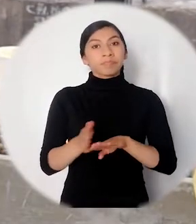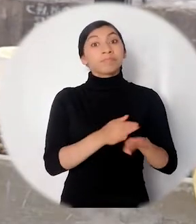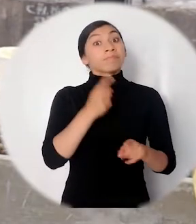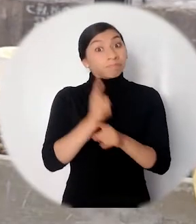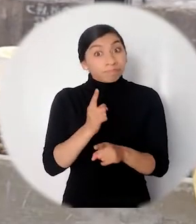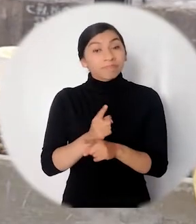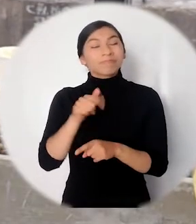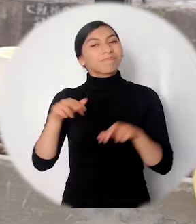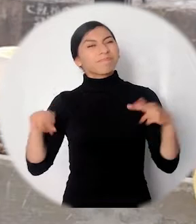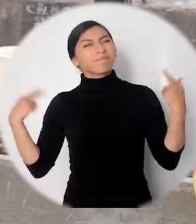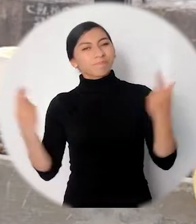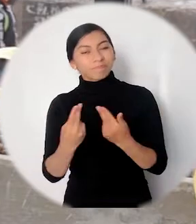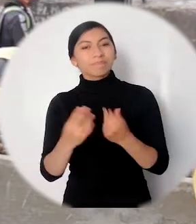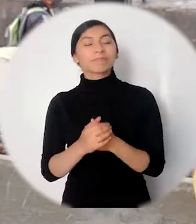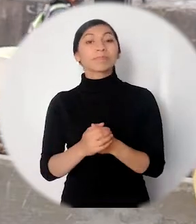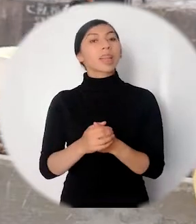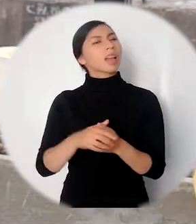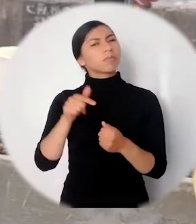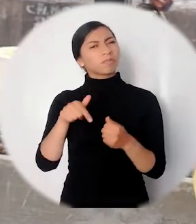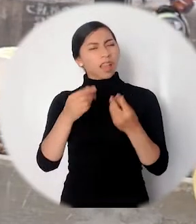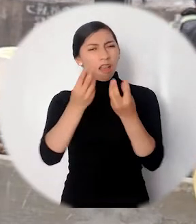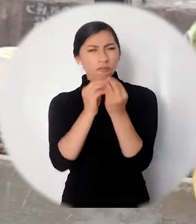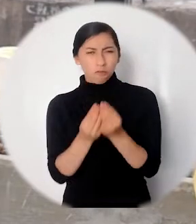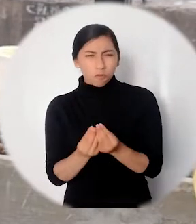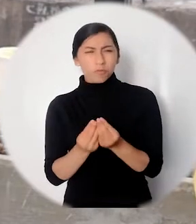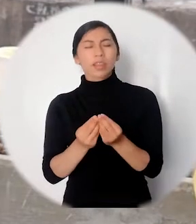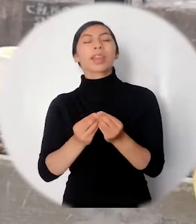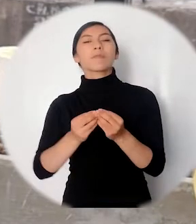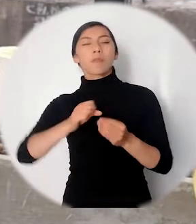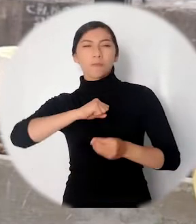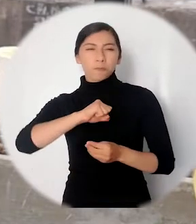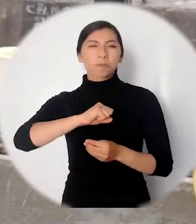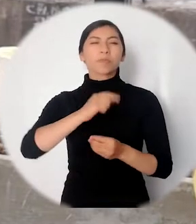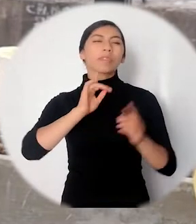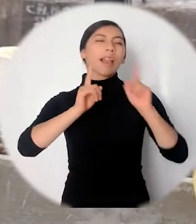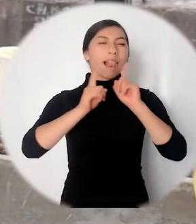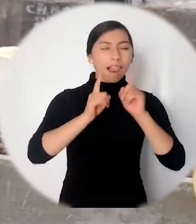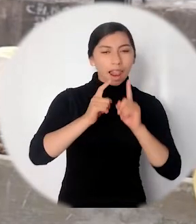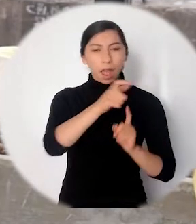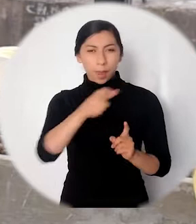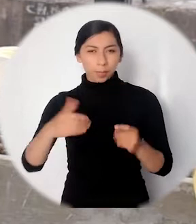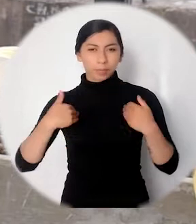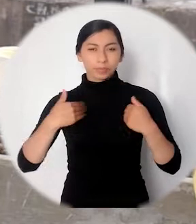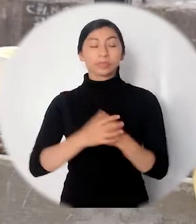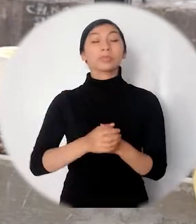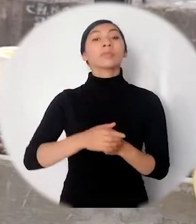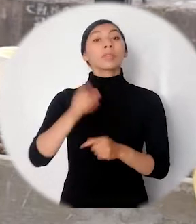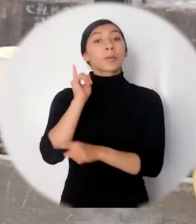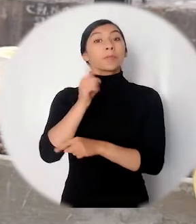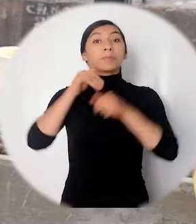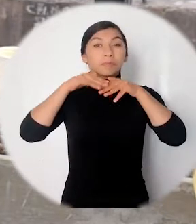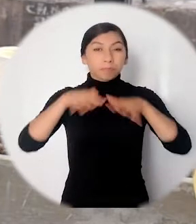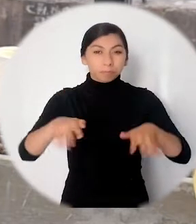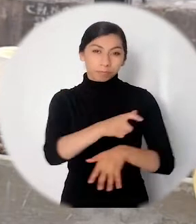Precisamente la idea con estos encuentros sobre lo fundamental era fortalecer el diálogo y generar compromisos en la implementación de la política pública de